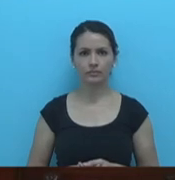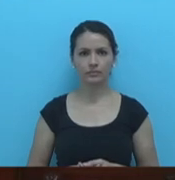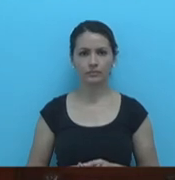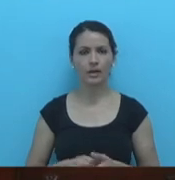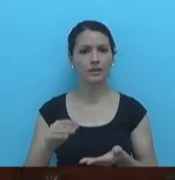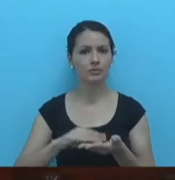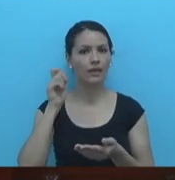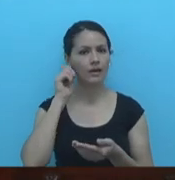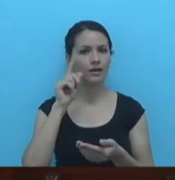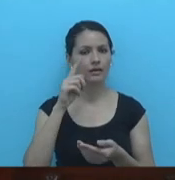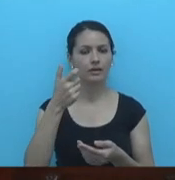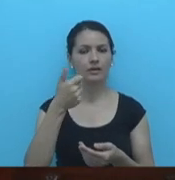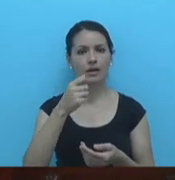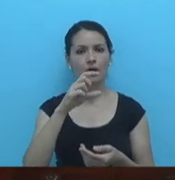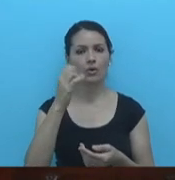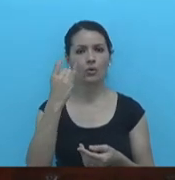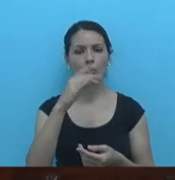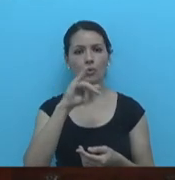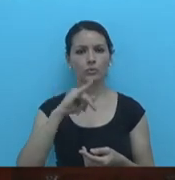Diputada Jacuzzi, tiene uso de la palabra.